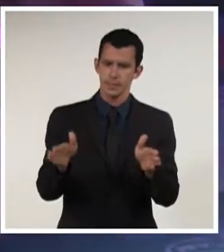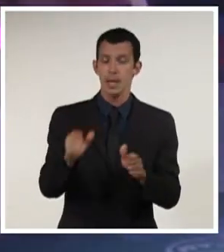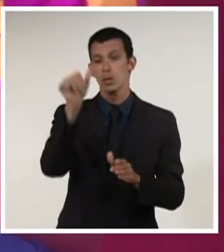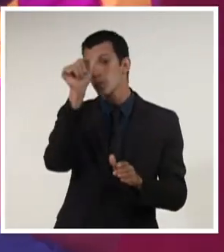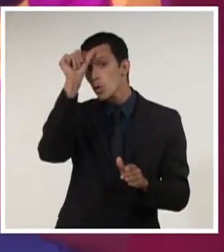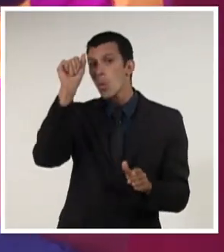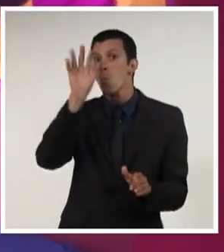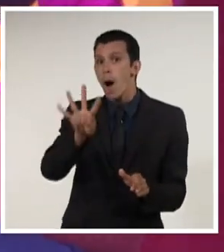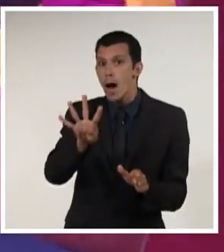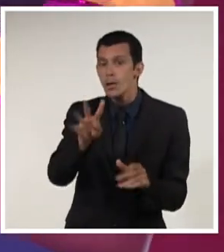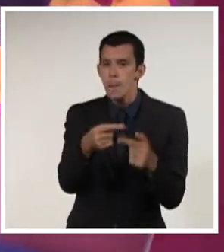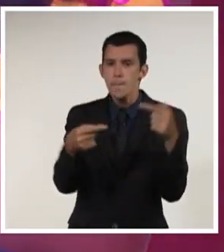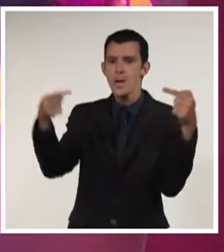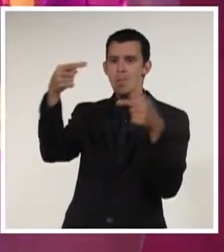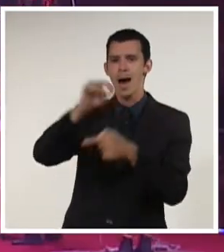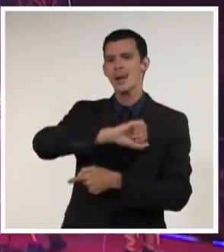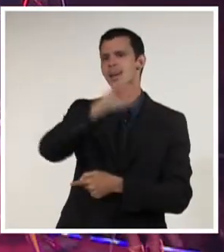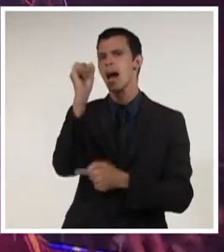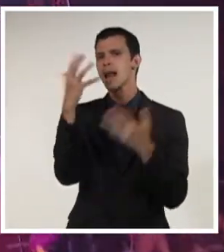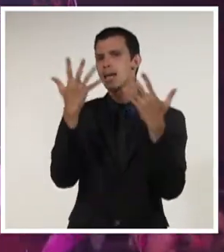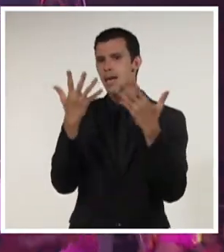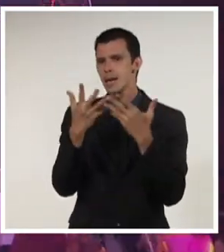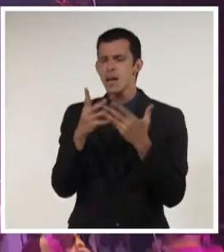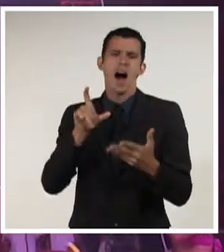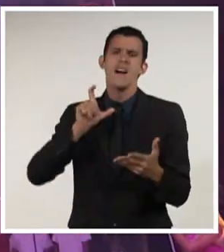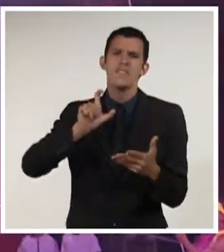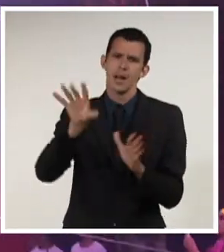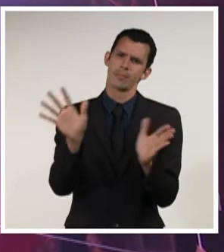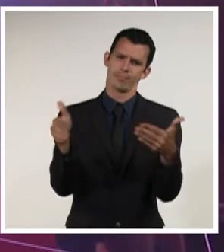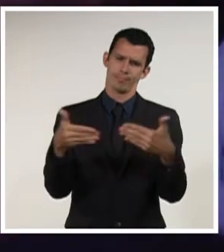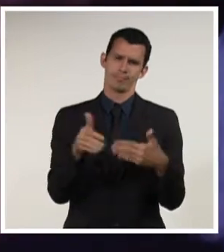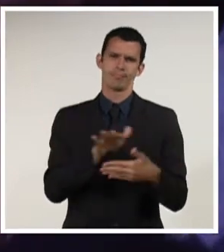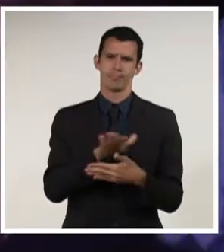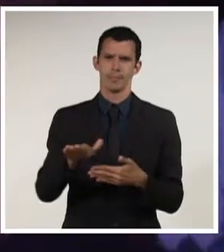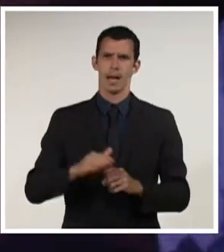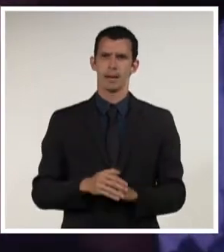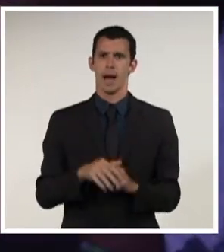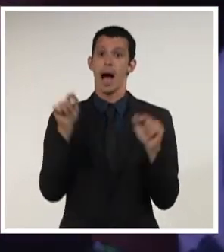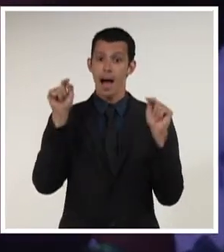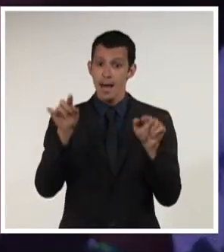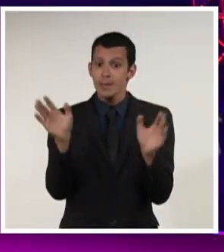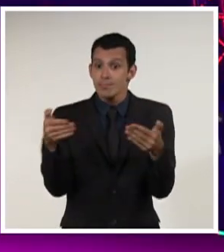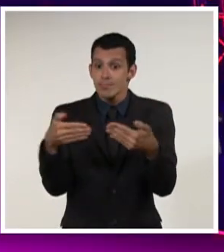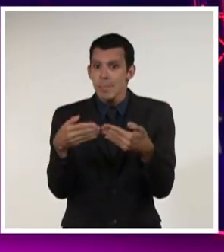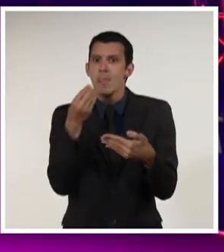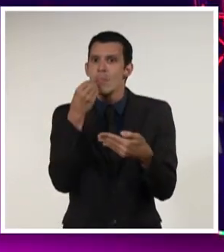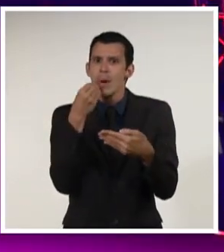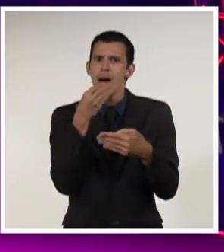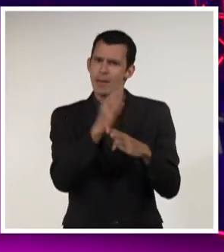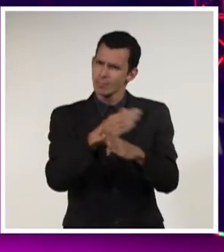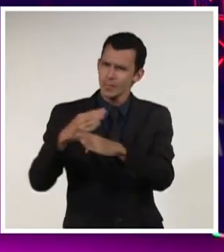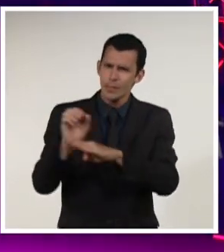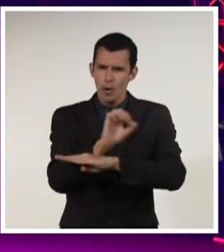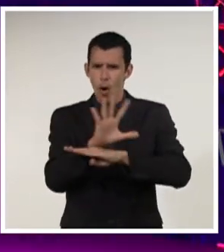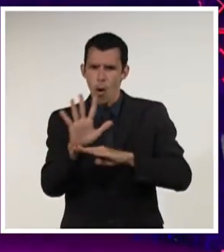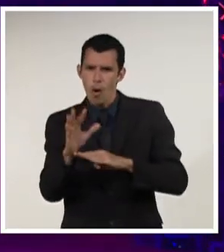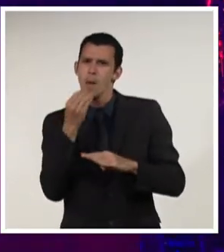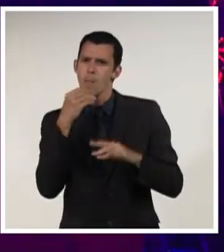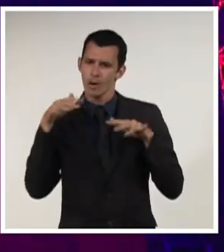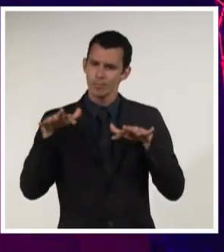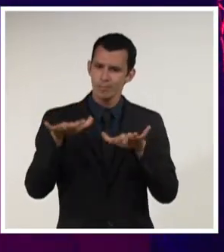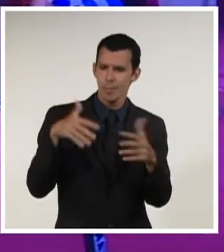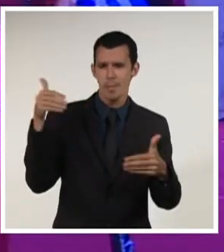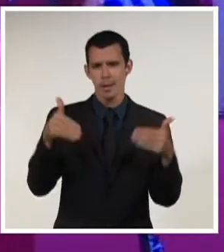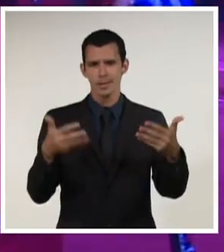realizará el espectáculo de clausura del circuba un encuentro que posibilita la cercanía entre el arte circense y sus públicos dt